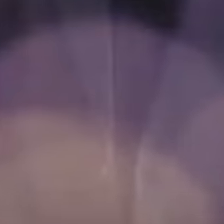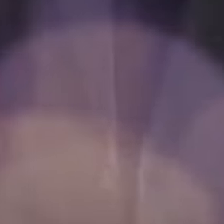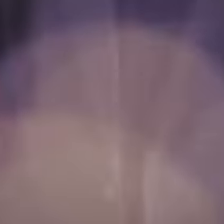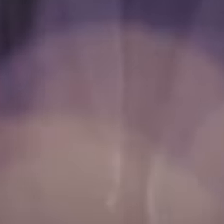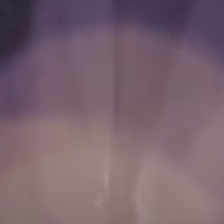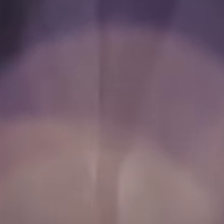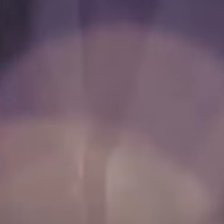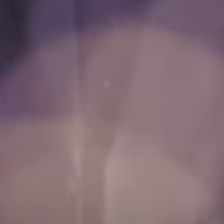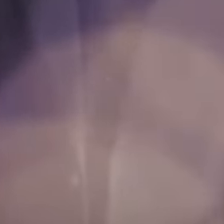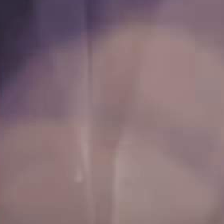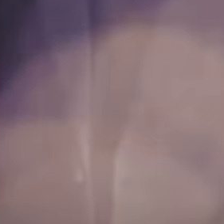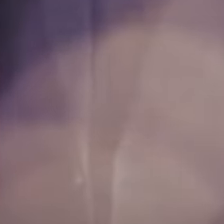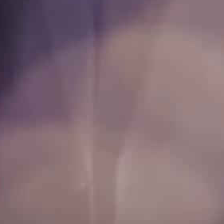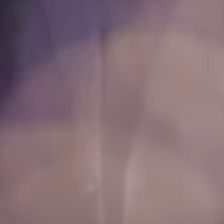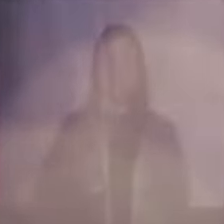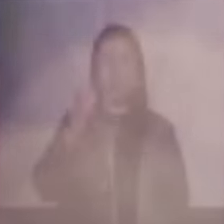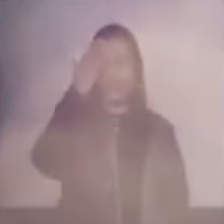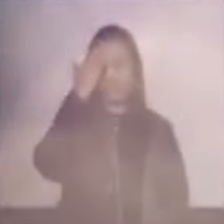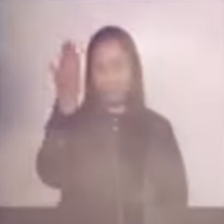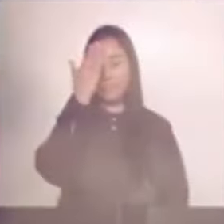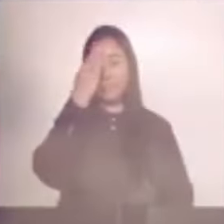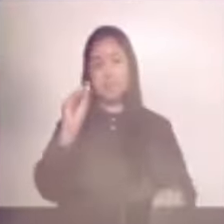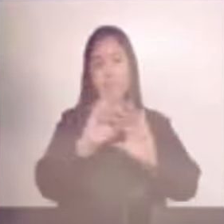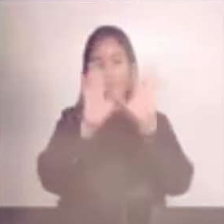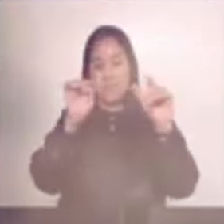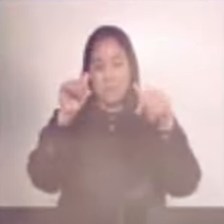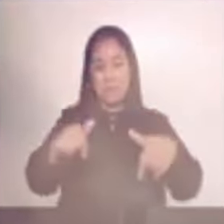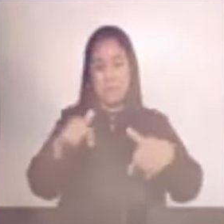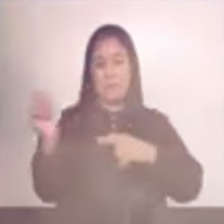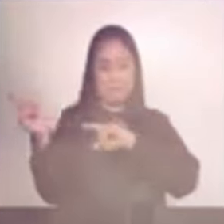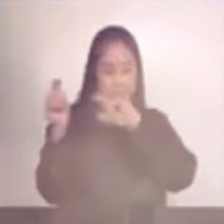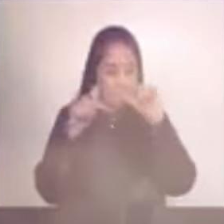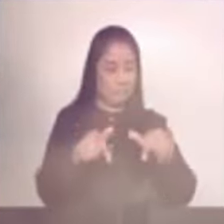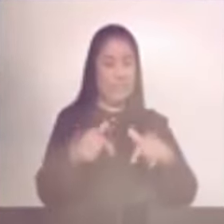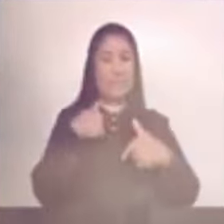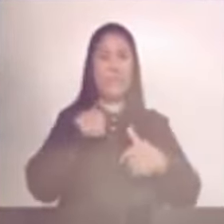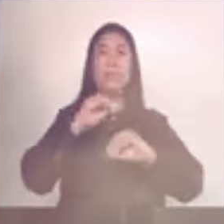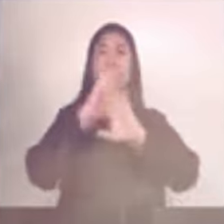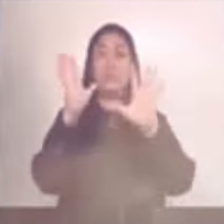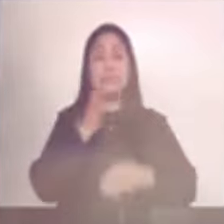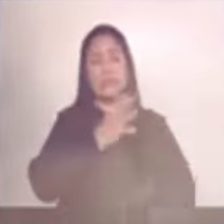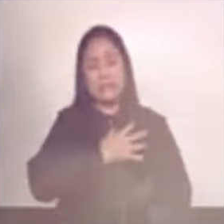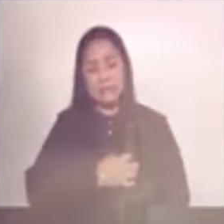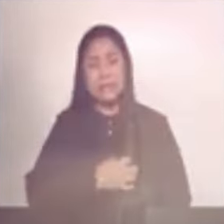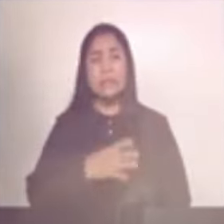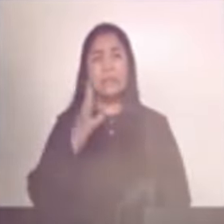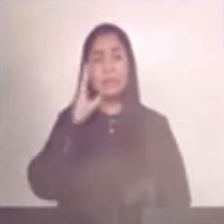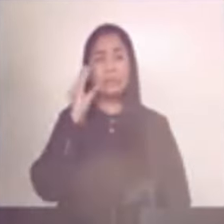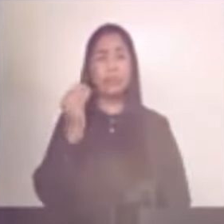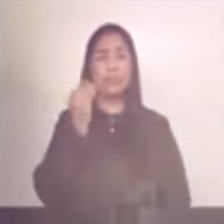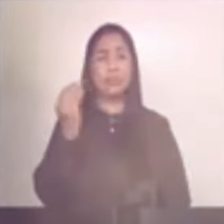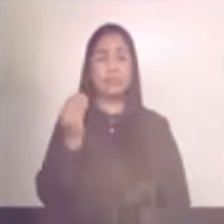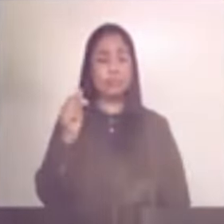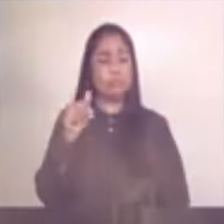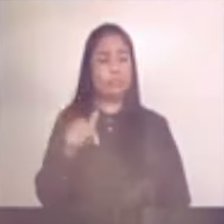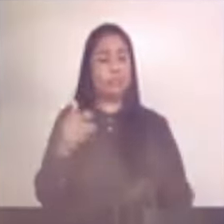Pues hemos venido acá en una mañana que es triste porque estamos en el contexto